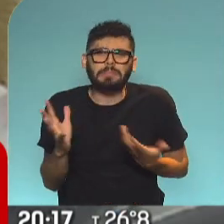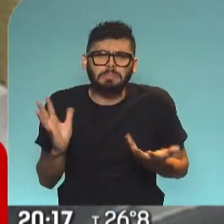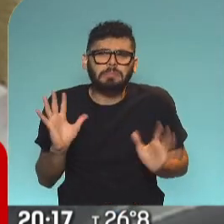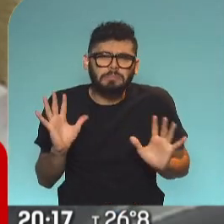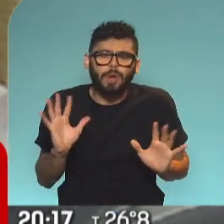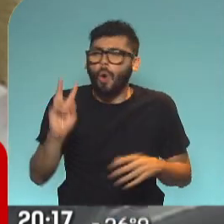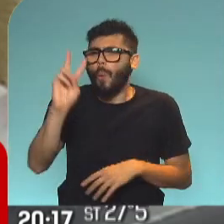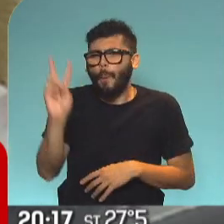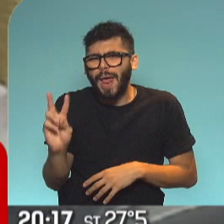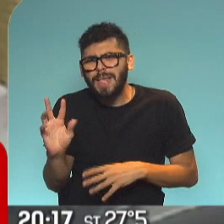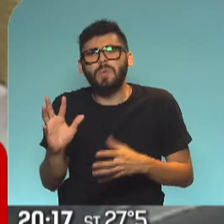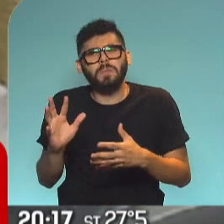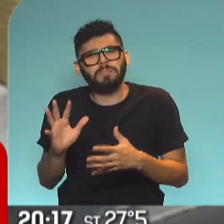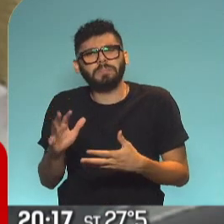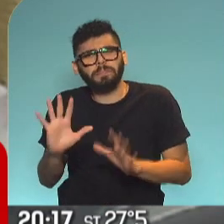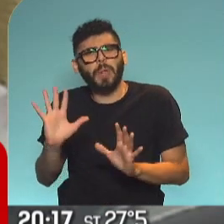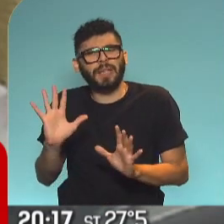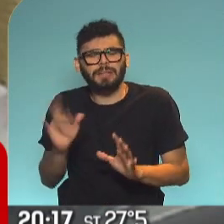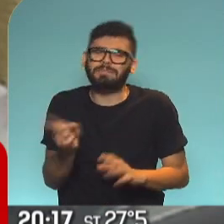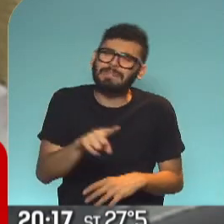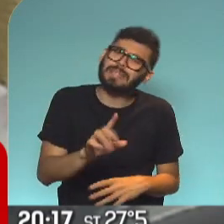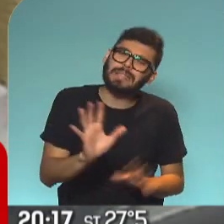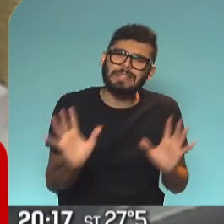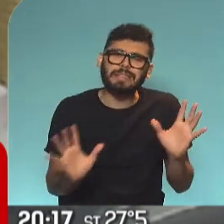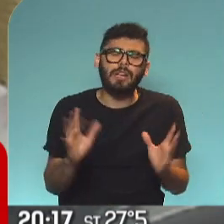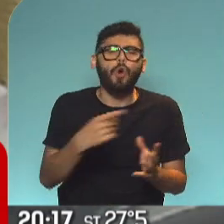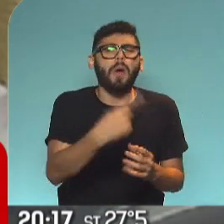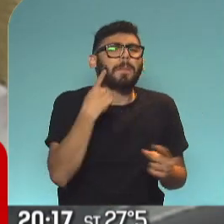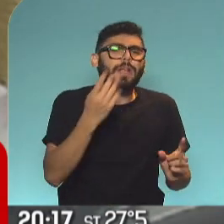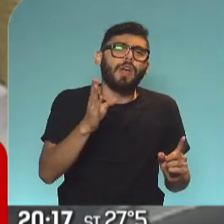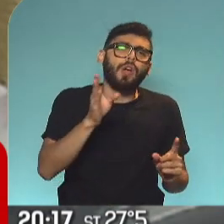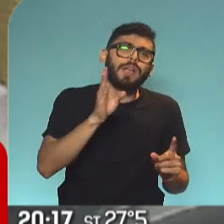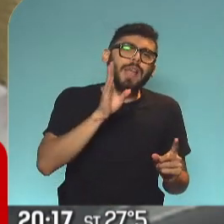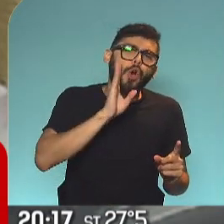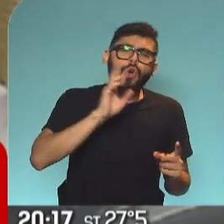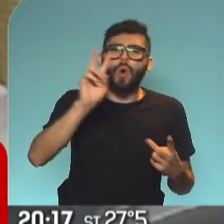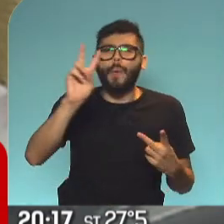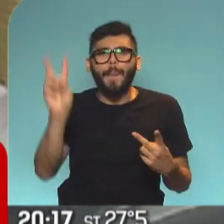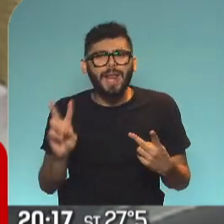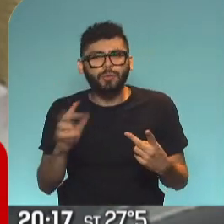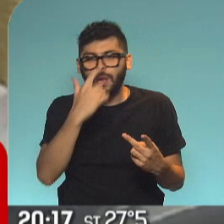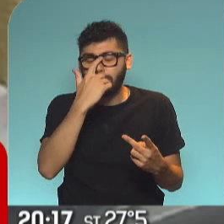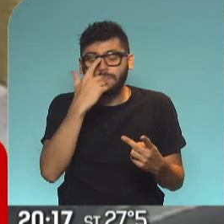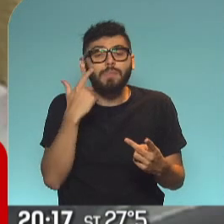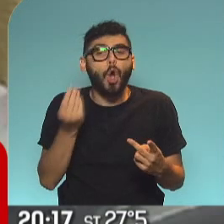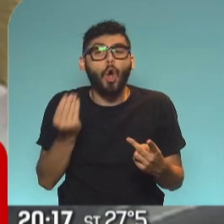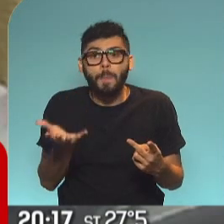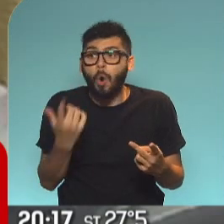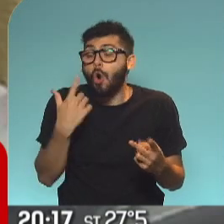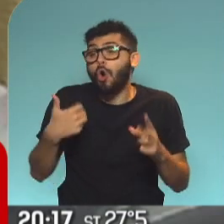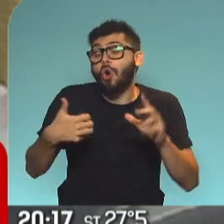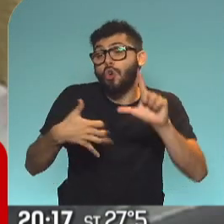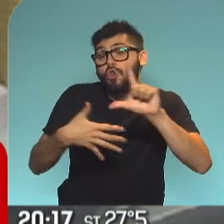Con Venezuela, ¿cómo ves ese vínculo? ¿Qué puede llegar a pasar ahí entre Estados Unidos y Venezuela y cómo nos puede también afectar a la